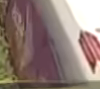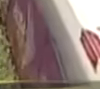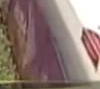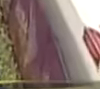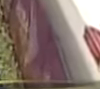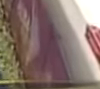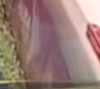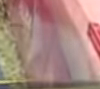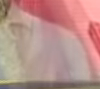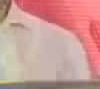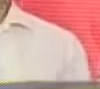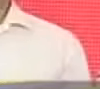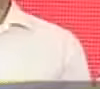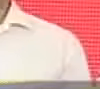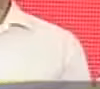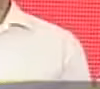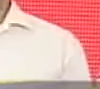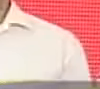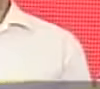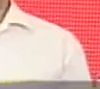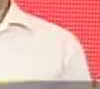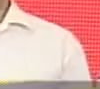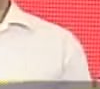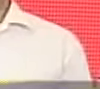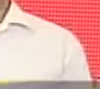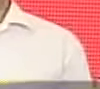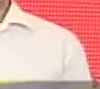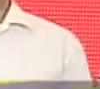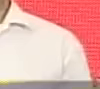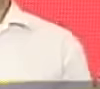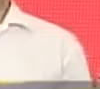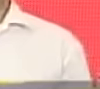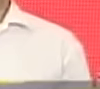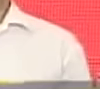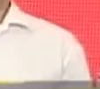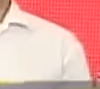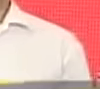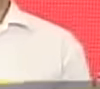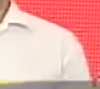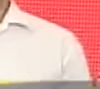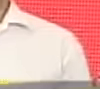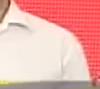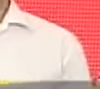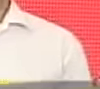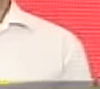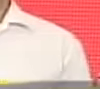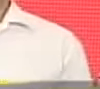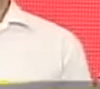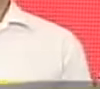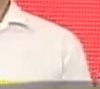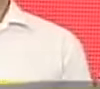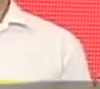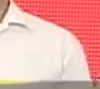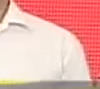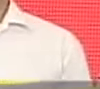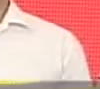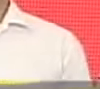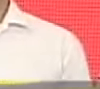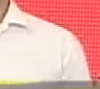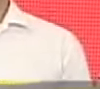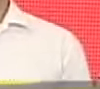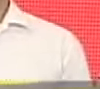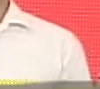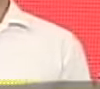mejor forma de recibirlo, hermano de América Latina y el Caribe, que con